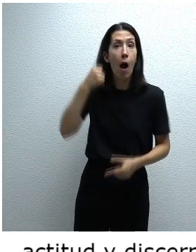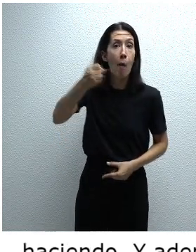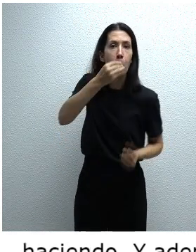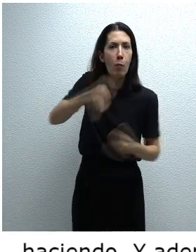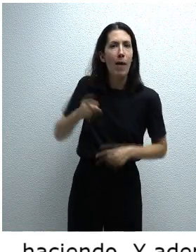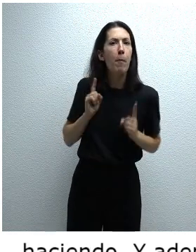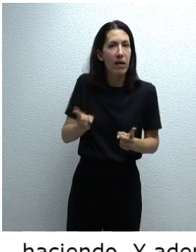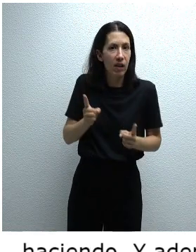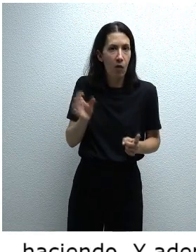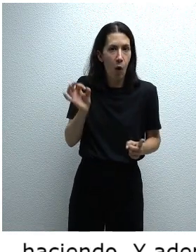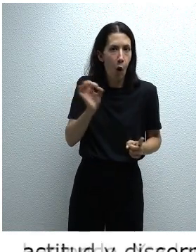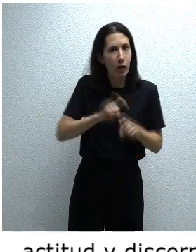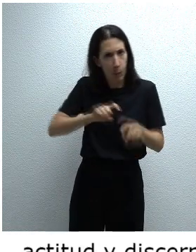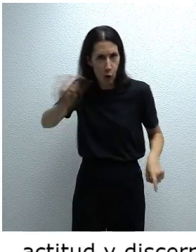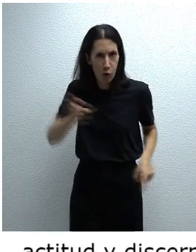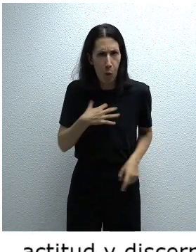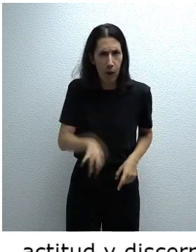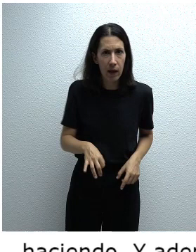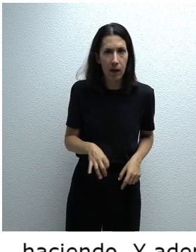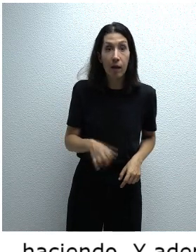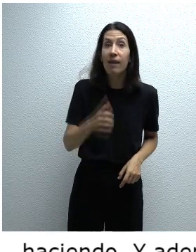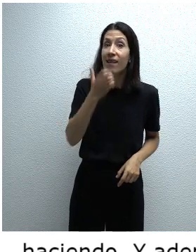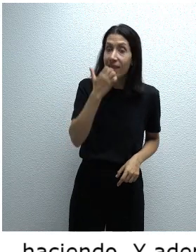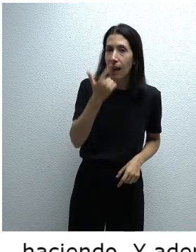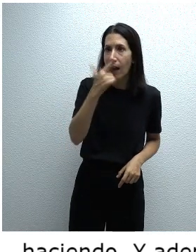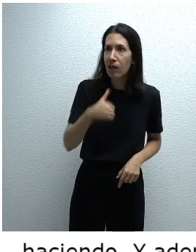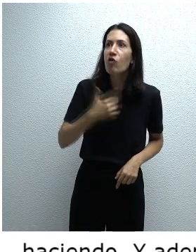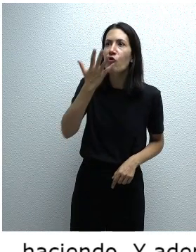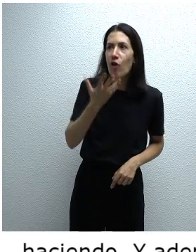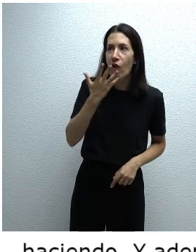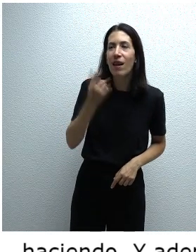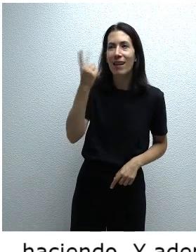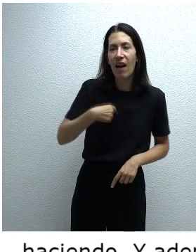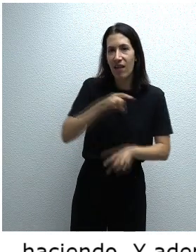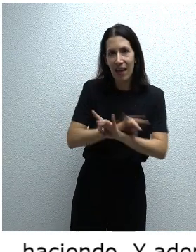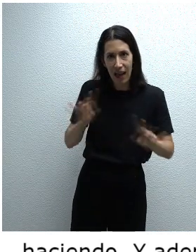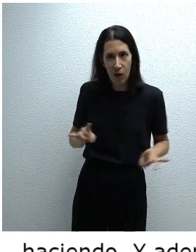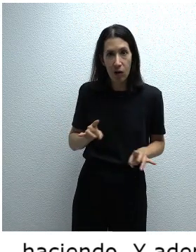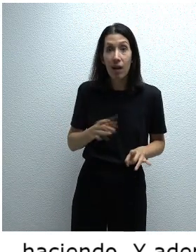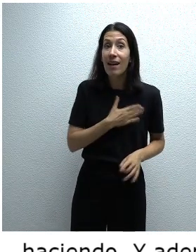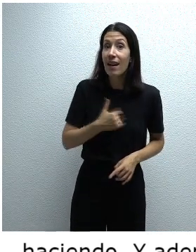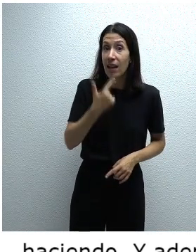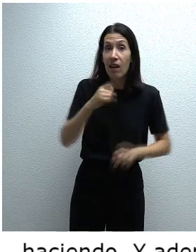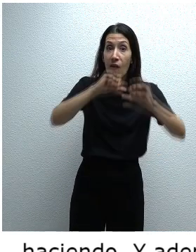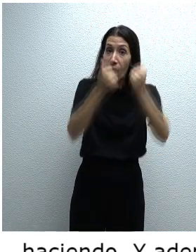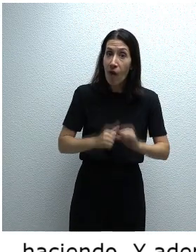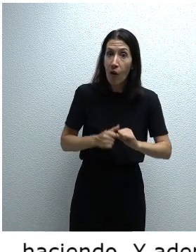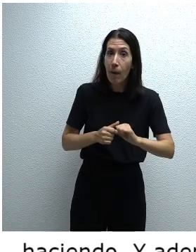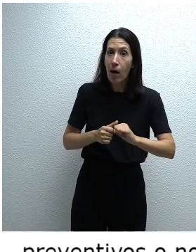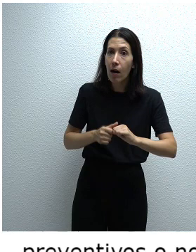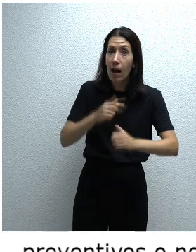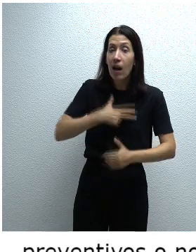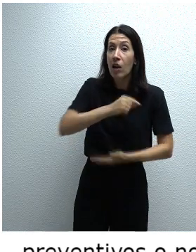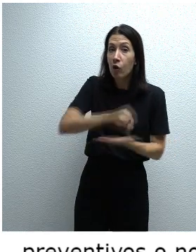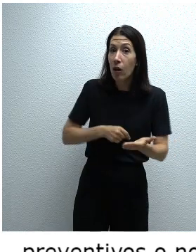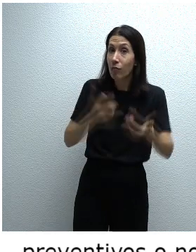sea preventivo o no, siempre y cuando tenga una actitud o conocimiento suficiente. O sea que por vía de esa intervención notarial, no es el notario